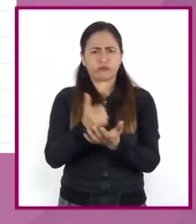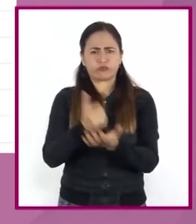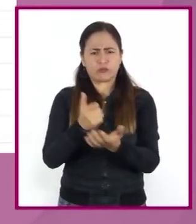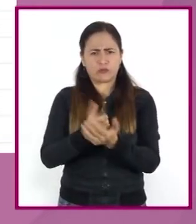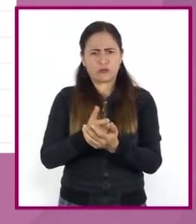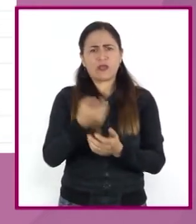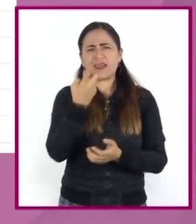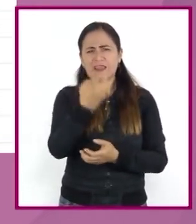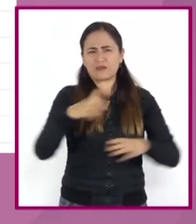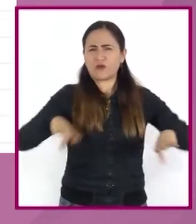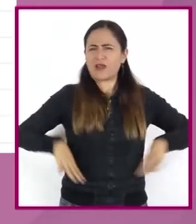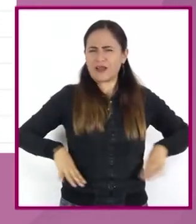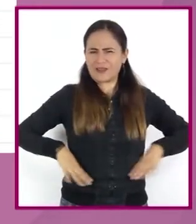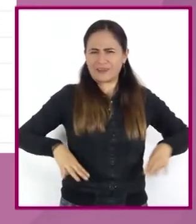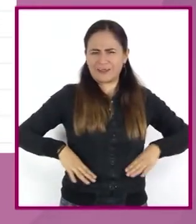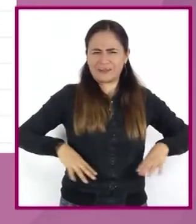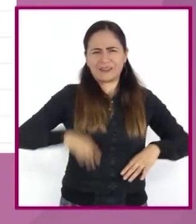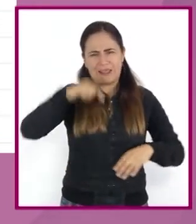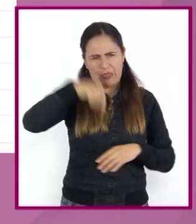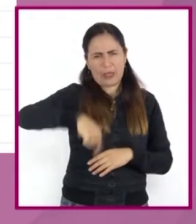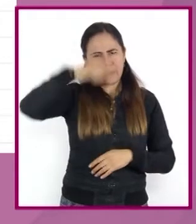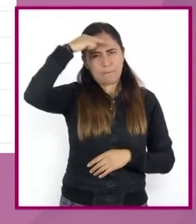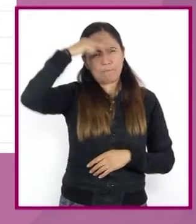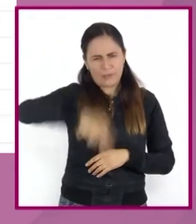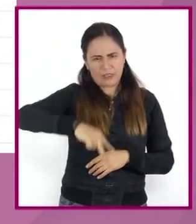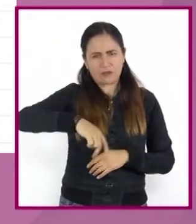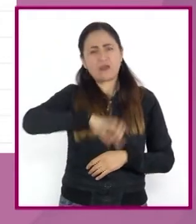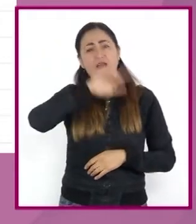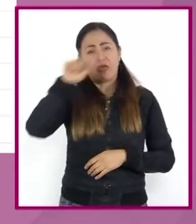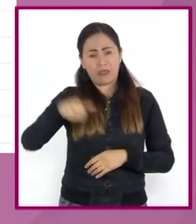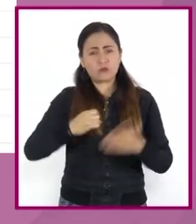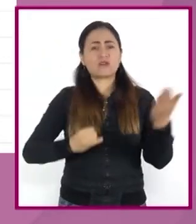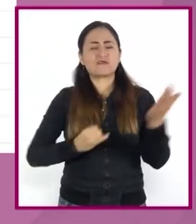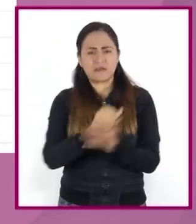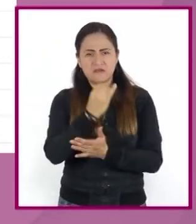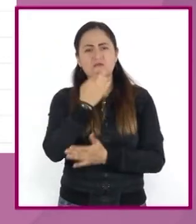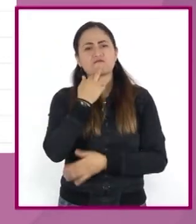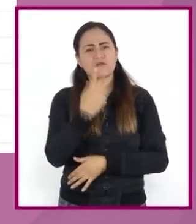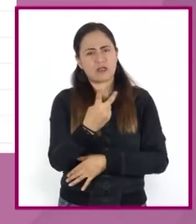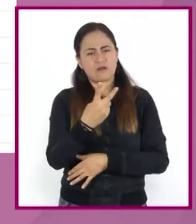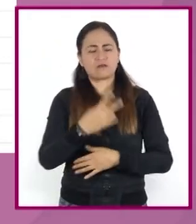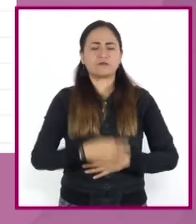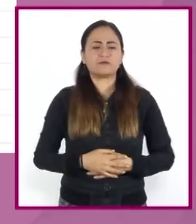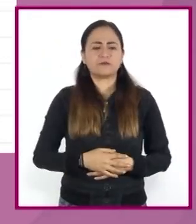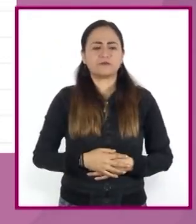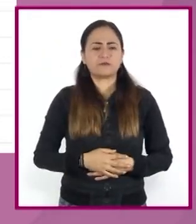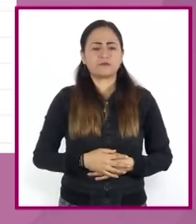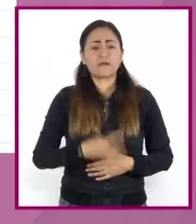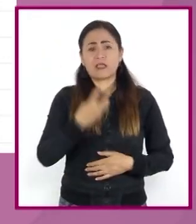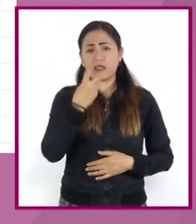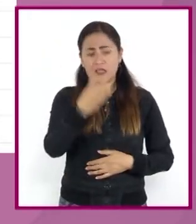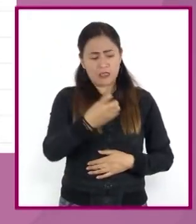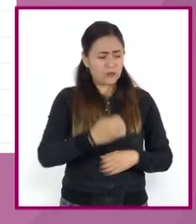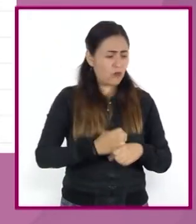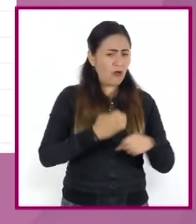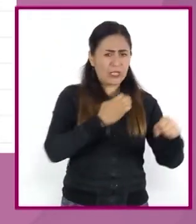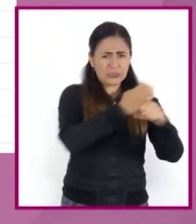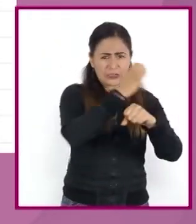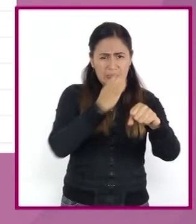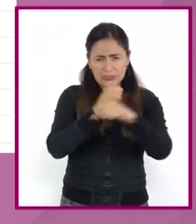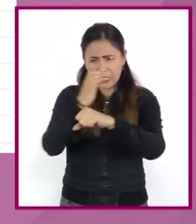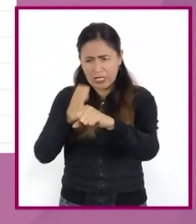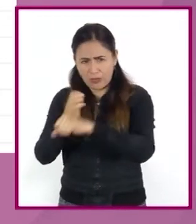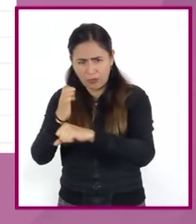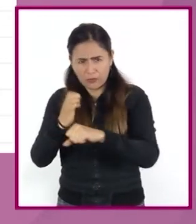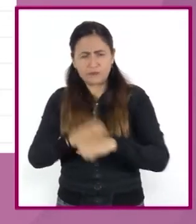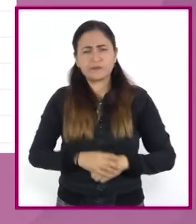las características del país y ayudar a la toma de decisiones. Todo esto de manera georreferenciada, es